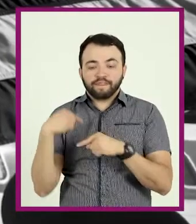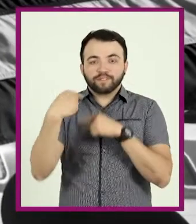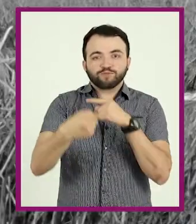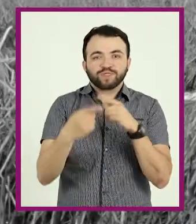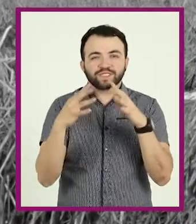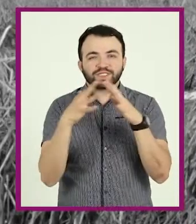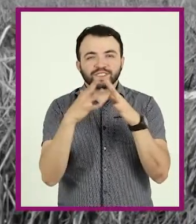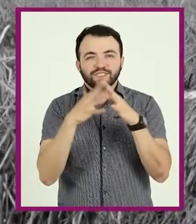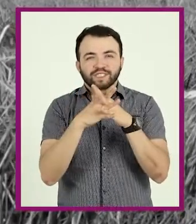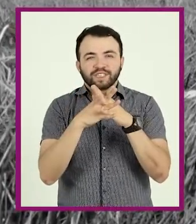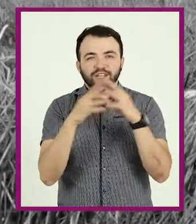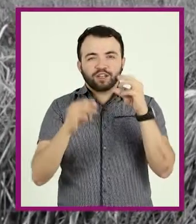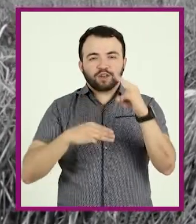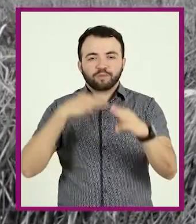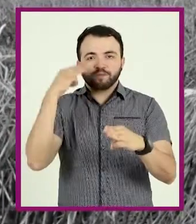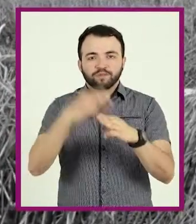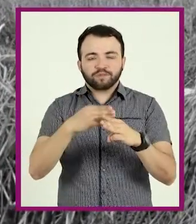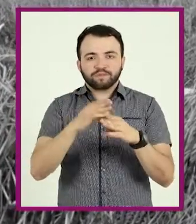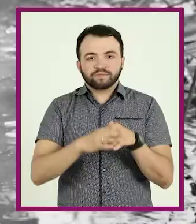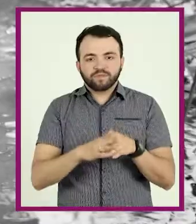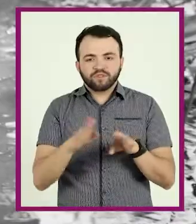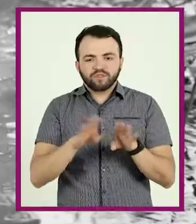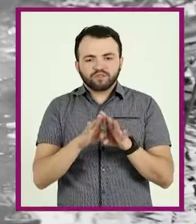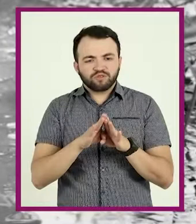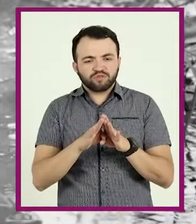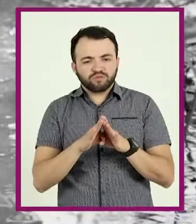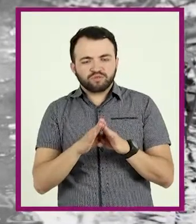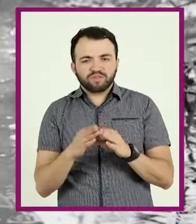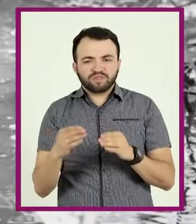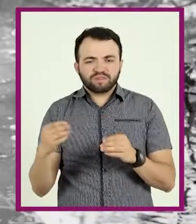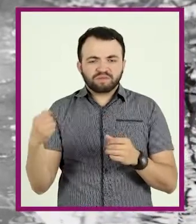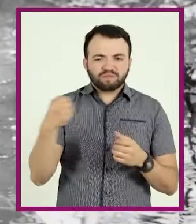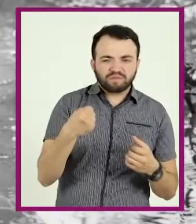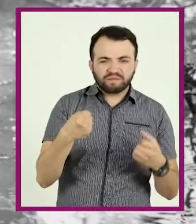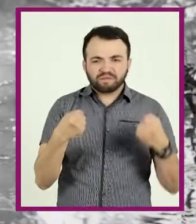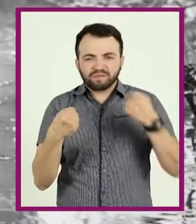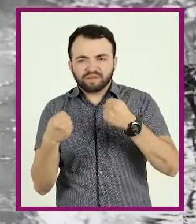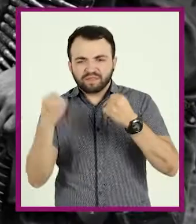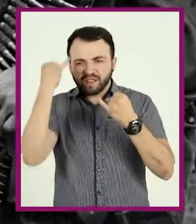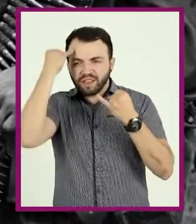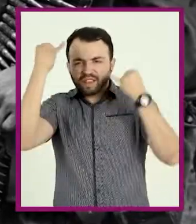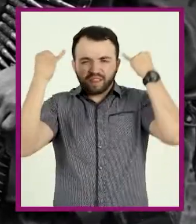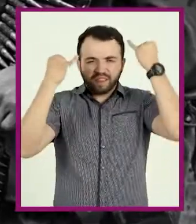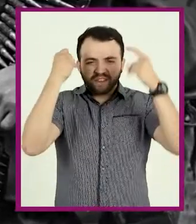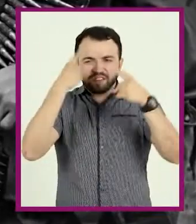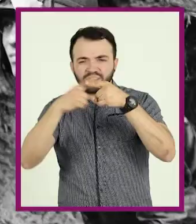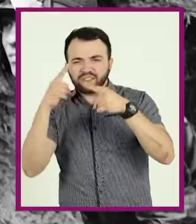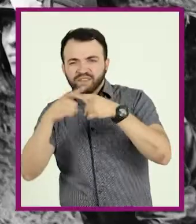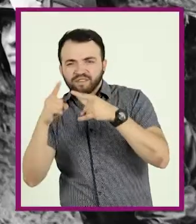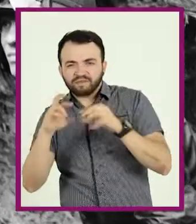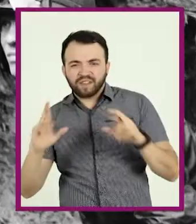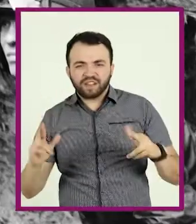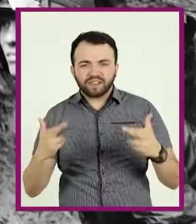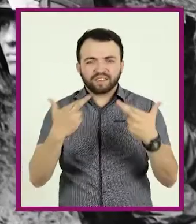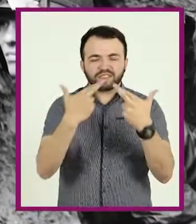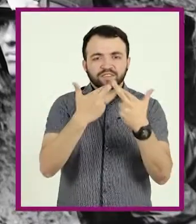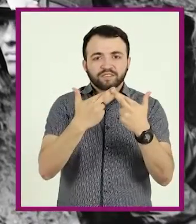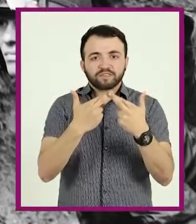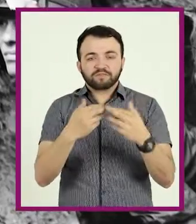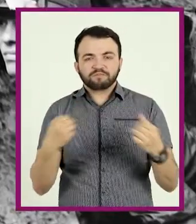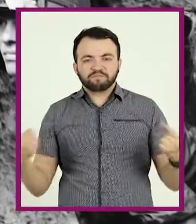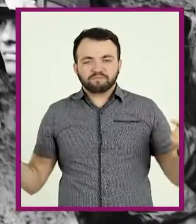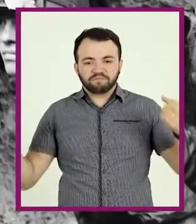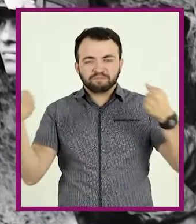Mundial. Dentro de una confrontación ideológica entre el comunismo y el capitalismo, la guerra representó el